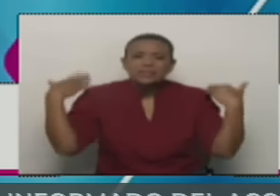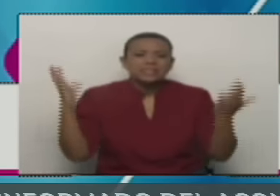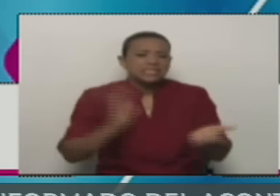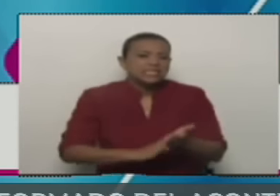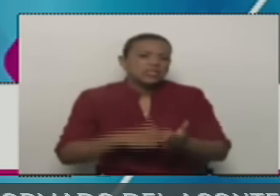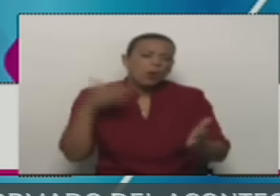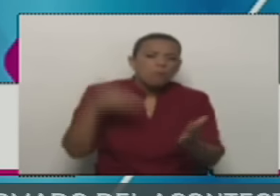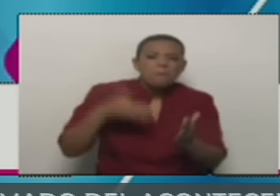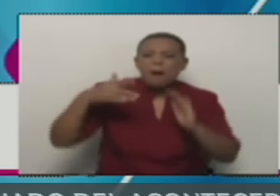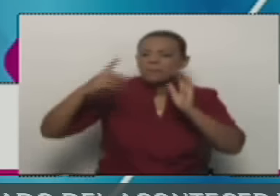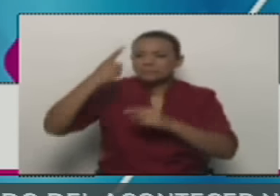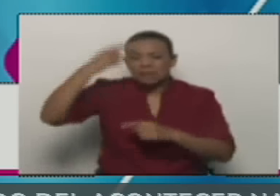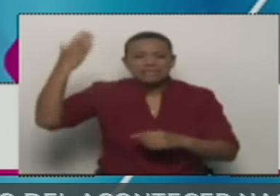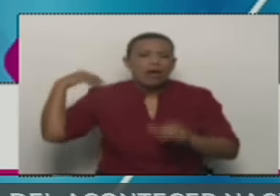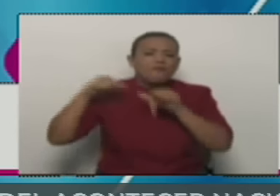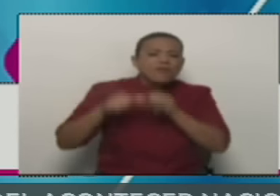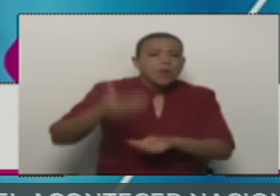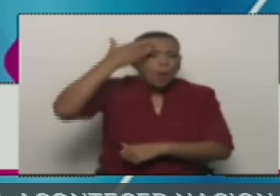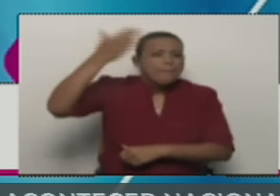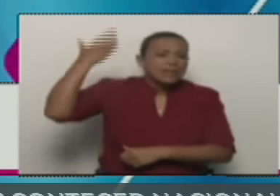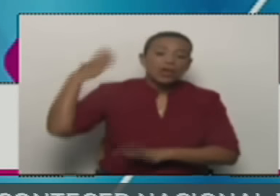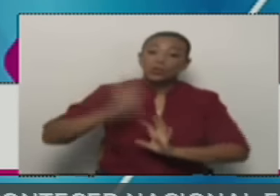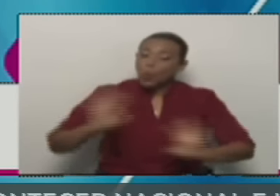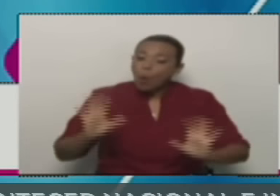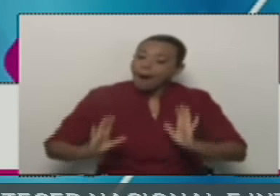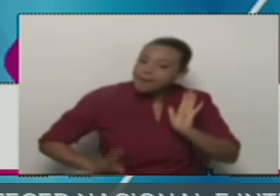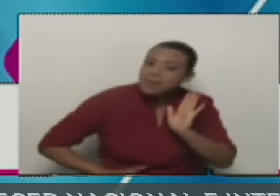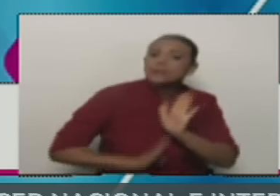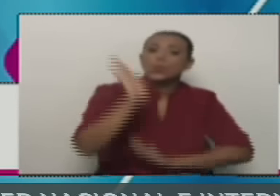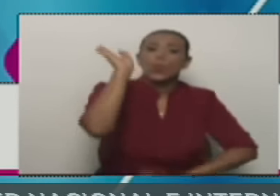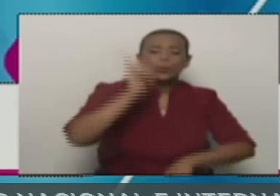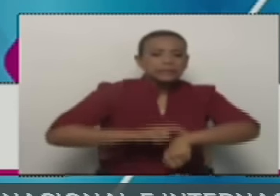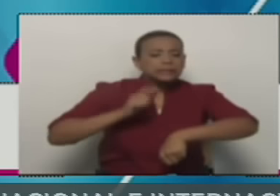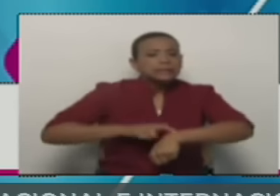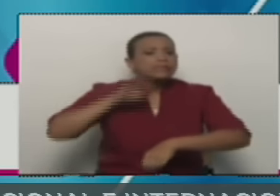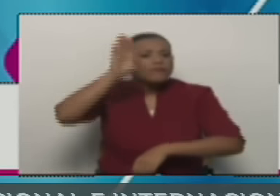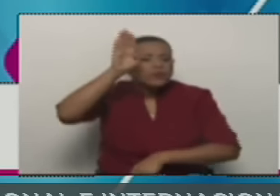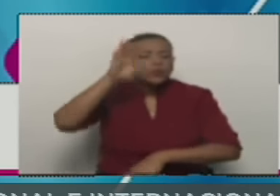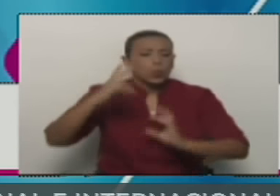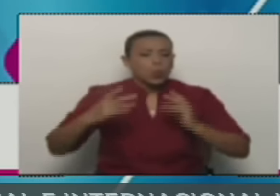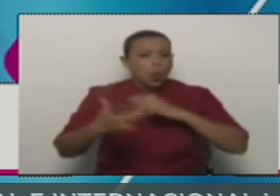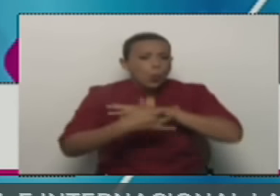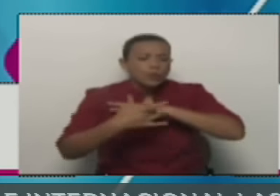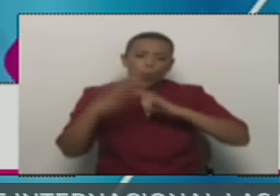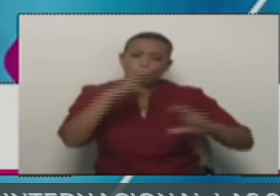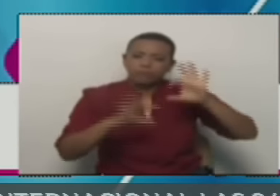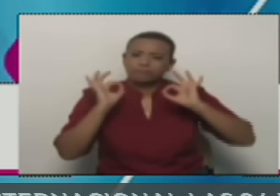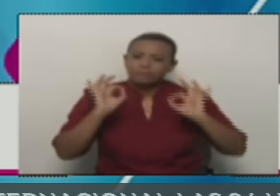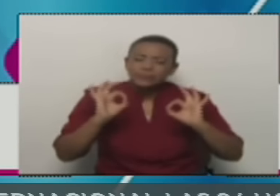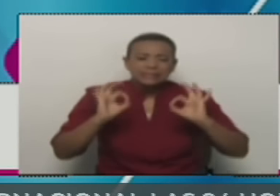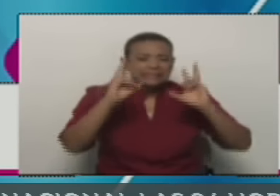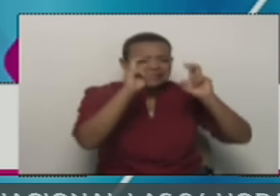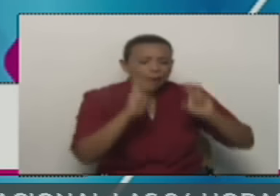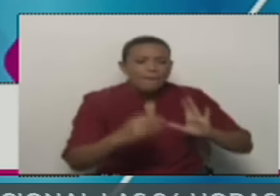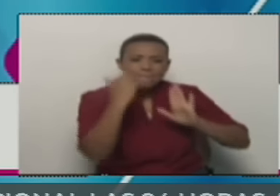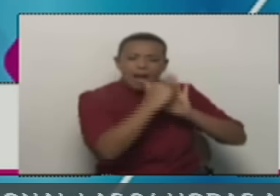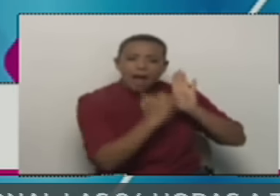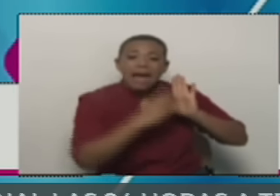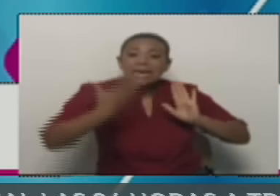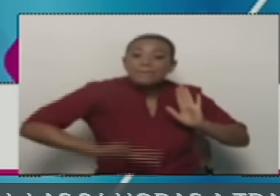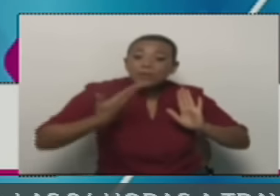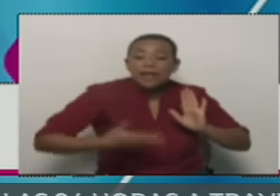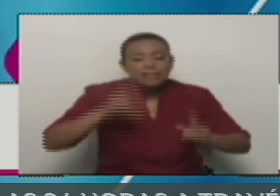anclar al país en el pasado y vislumbrar precisamente los tiempos de futuro, los tiempos de ocuparse de los temas concretos de nuestra población